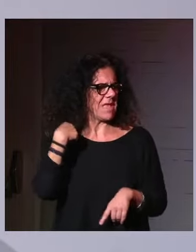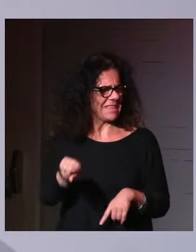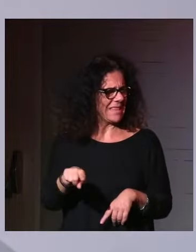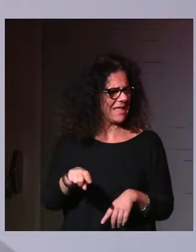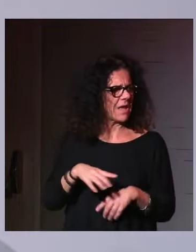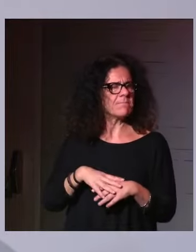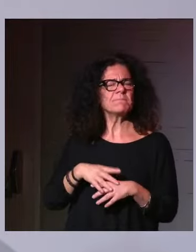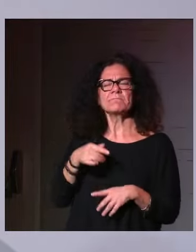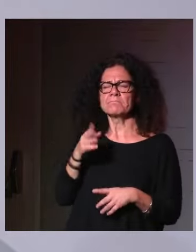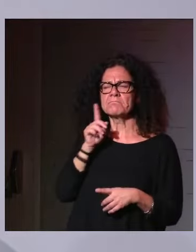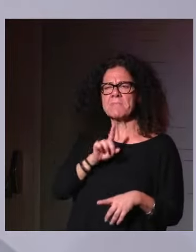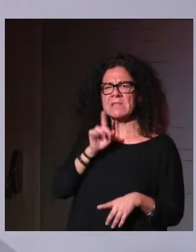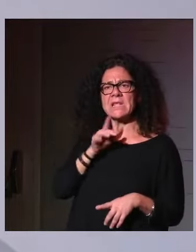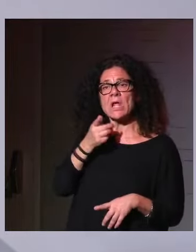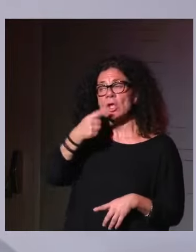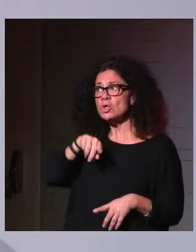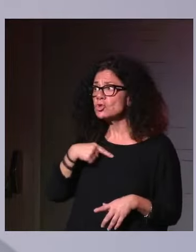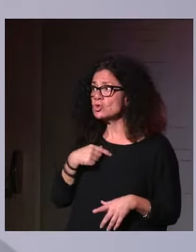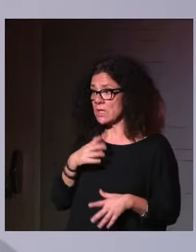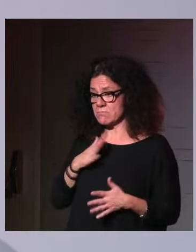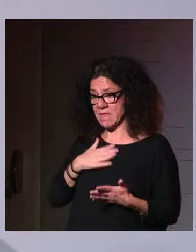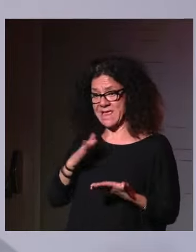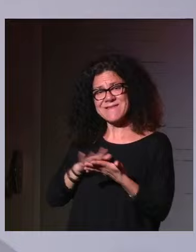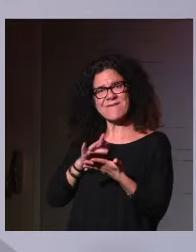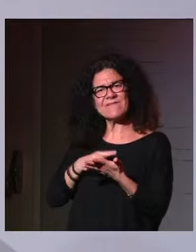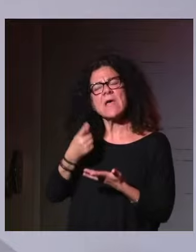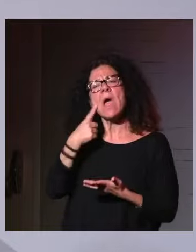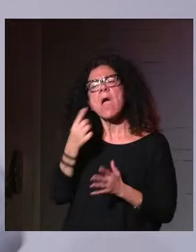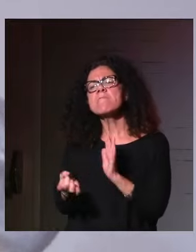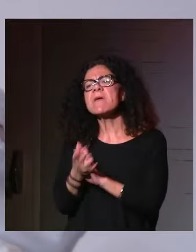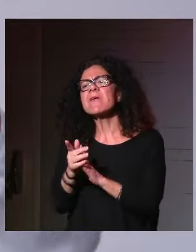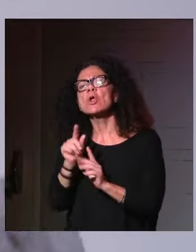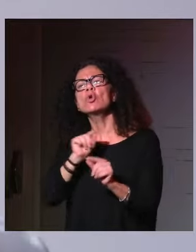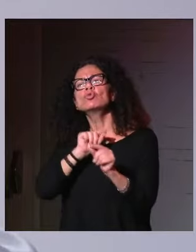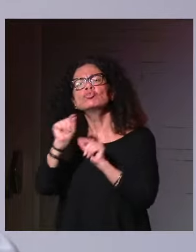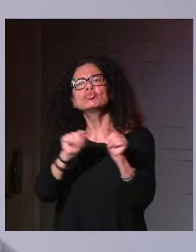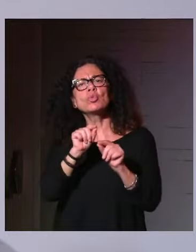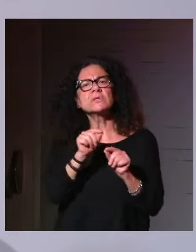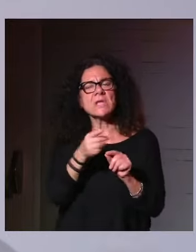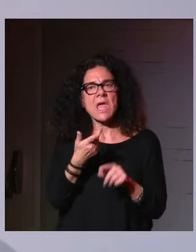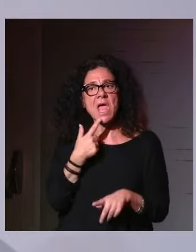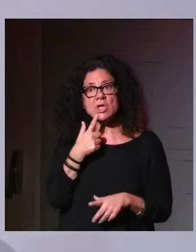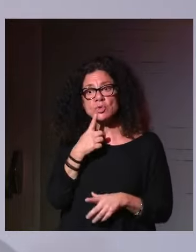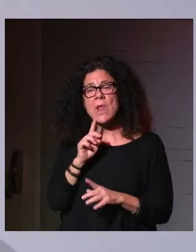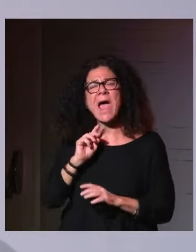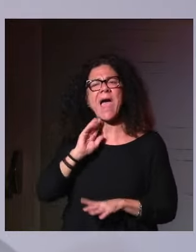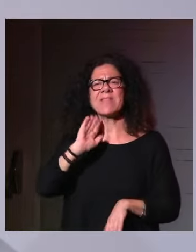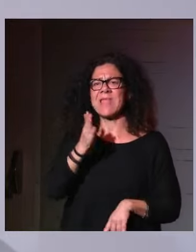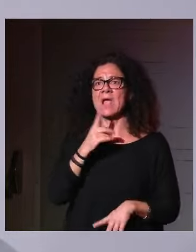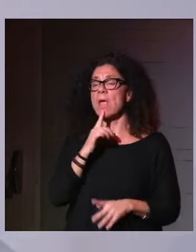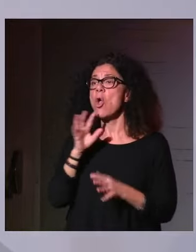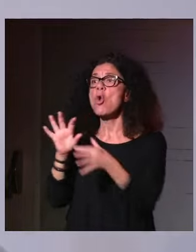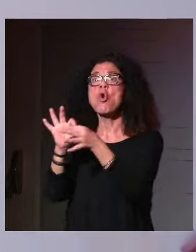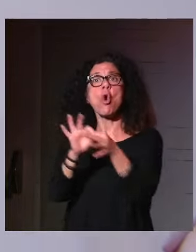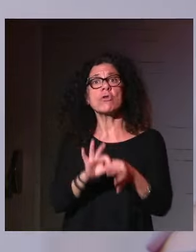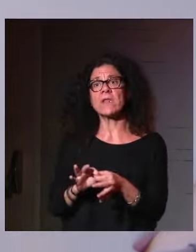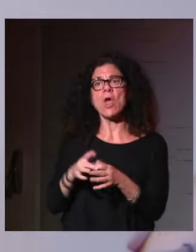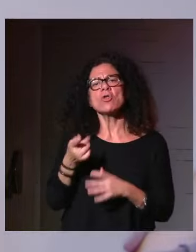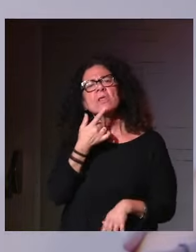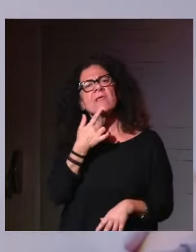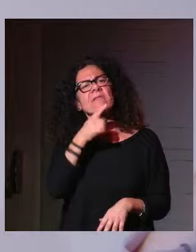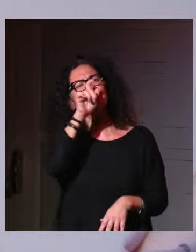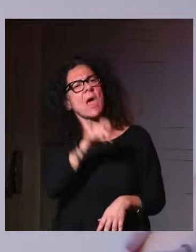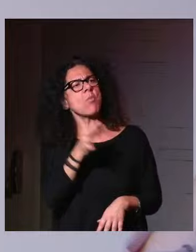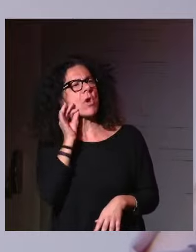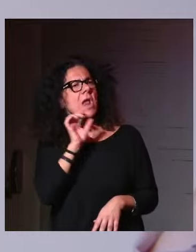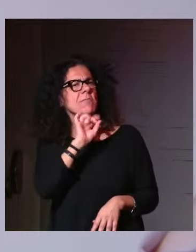nosotras investigamos en volcánicas fue de dónde salían esos tweets y era un ataque coordinado no era que la gente dijo Ay esta mujer se ve muy masculina